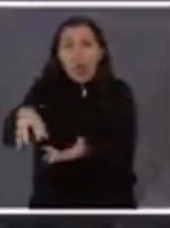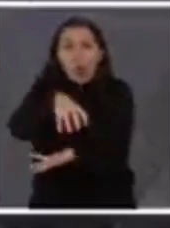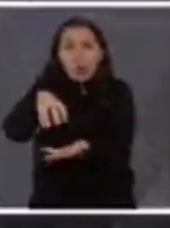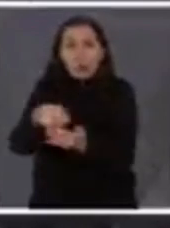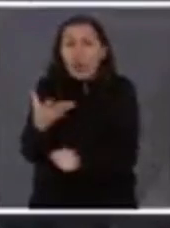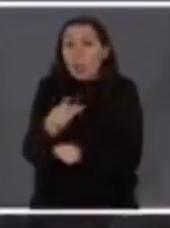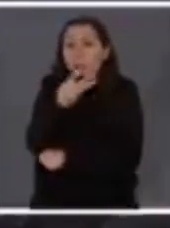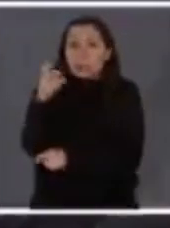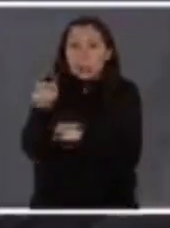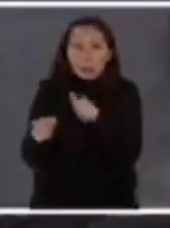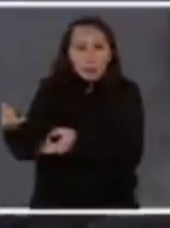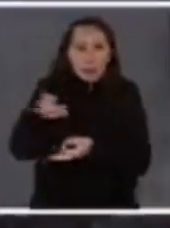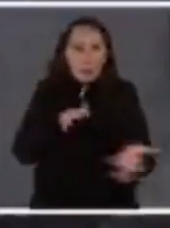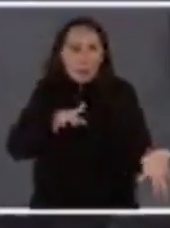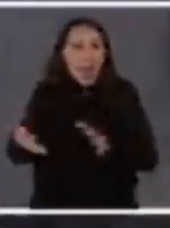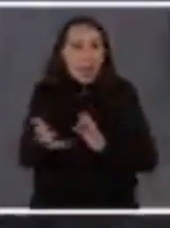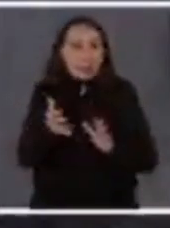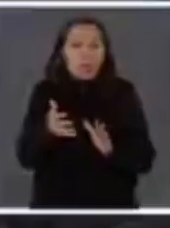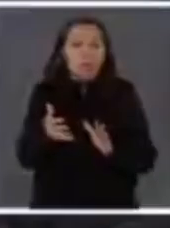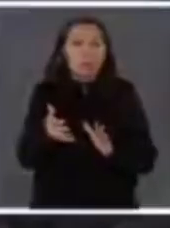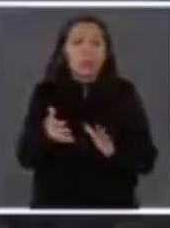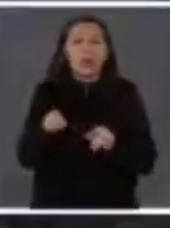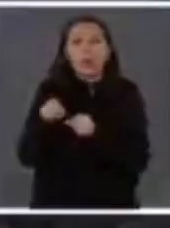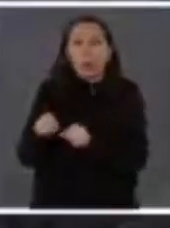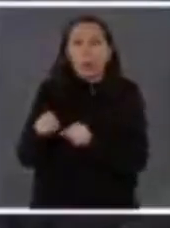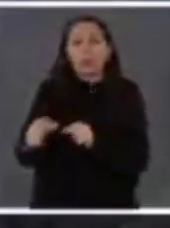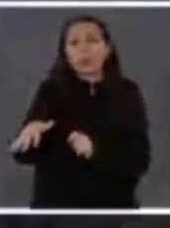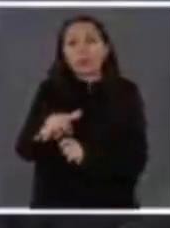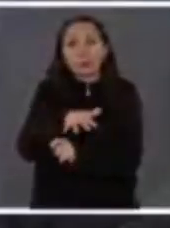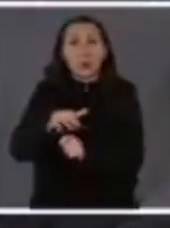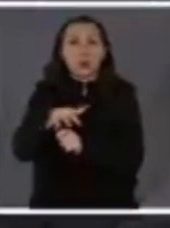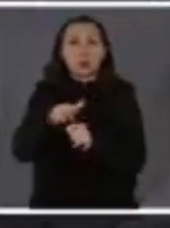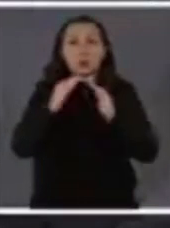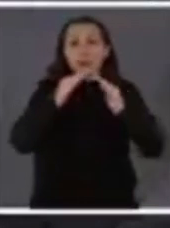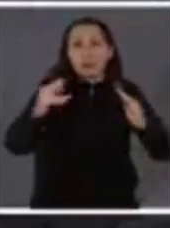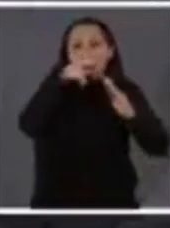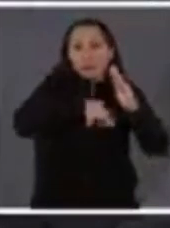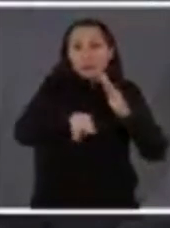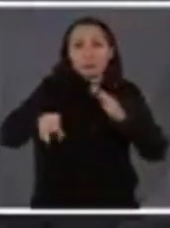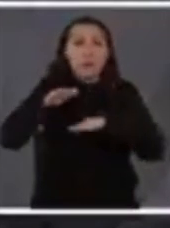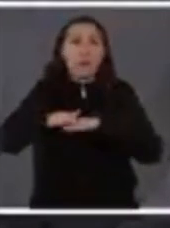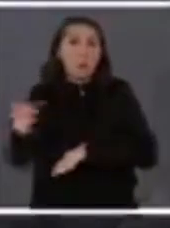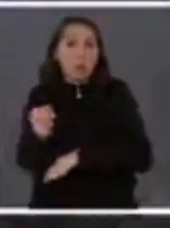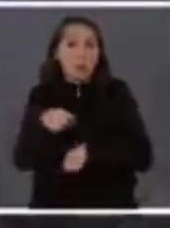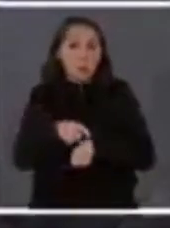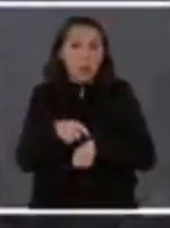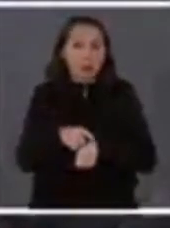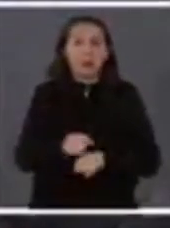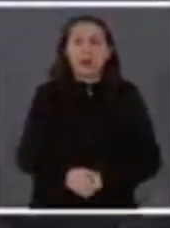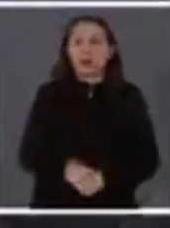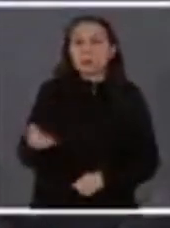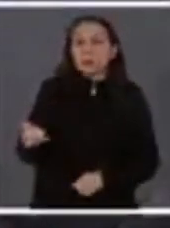hay 300 personas, ¿me decían? Más o menos 300 personas en situación de albergue. Me decía una